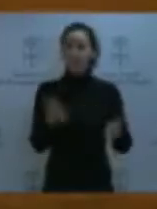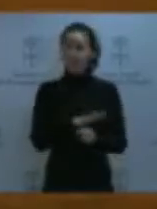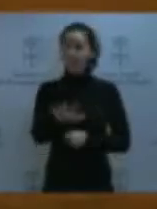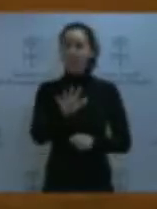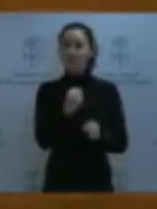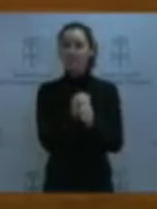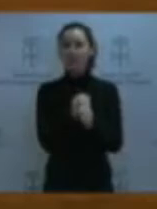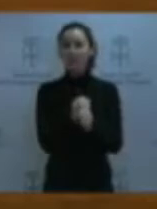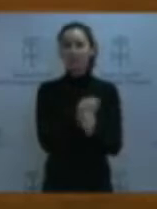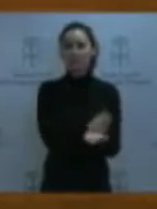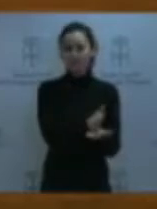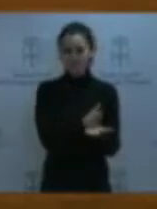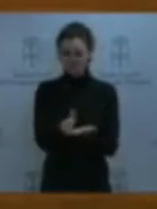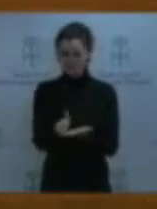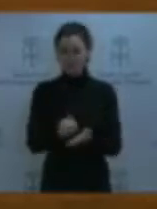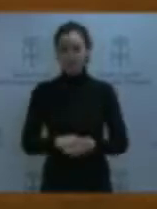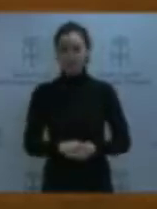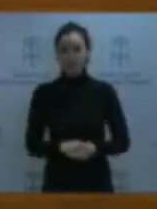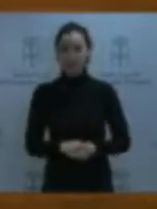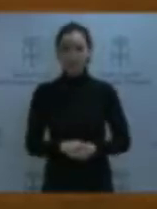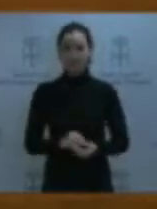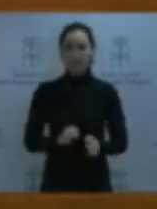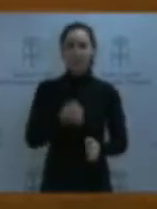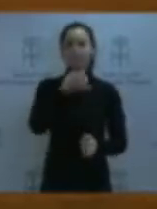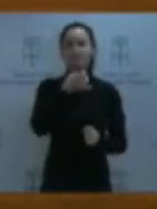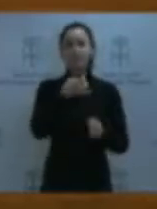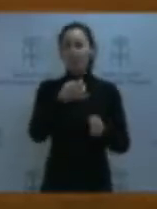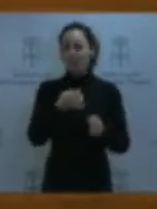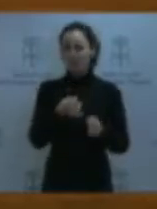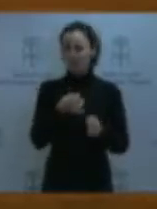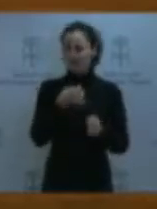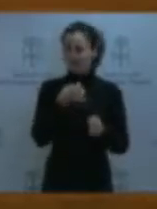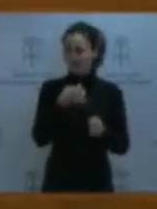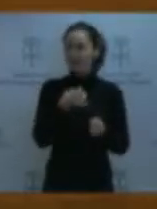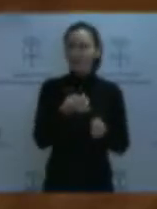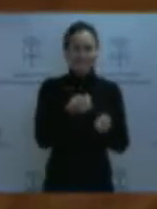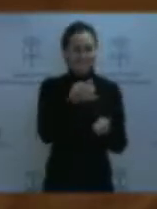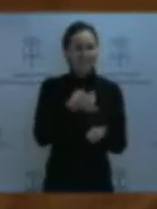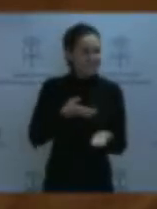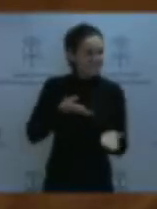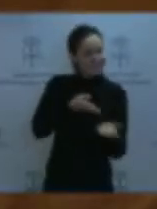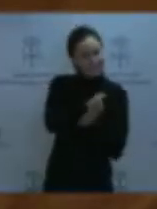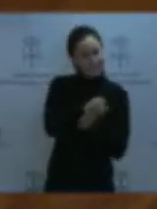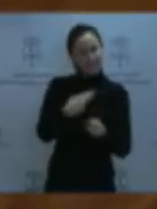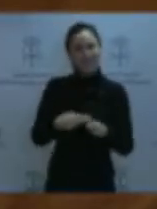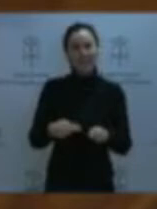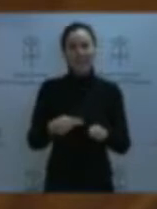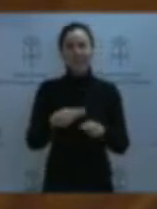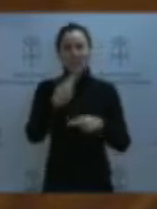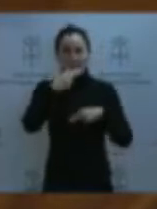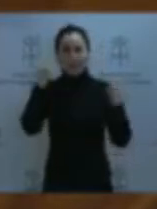2 vías. Una, el refuerzo de la orientación y un cambio en las políticas del servicio público de